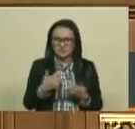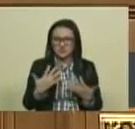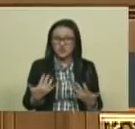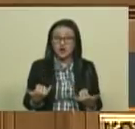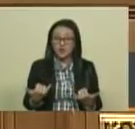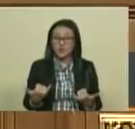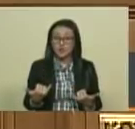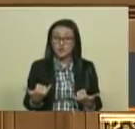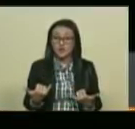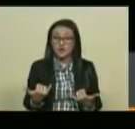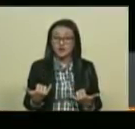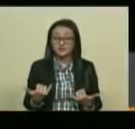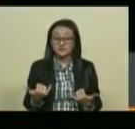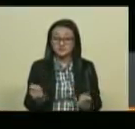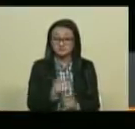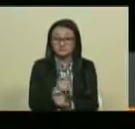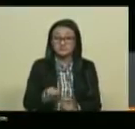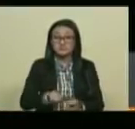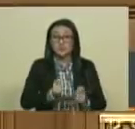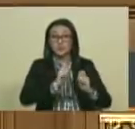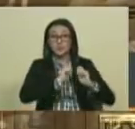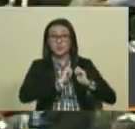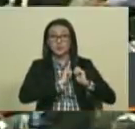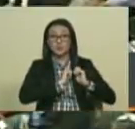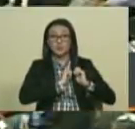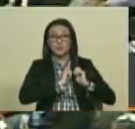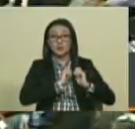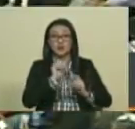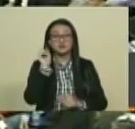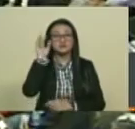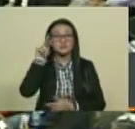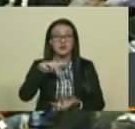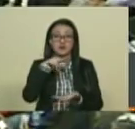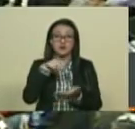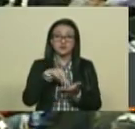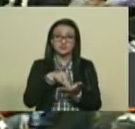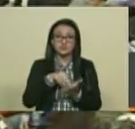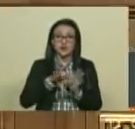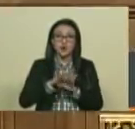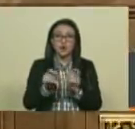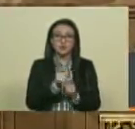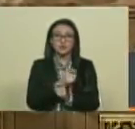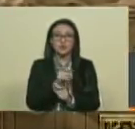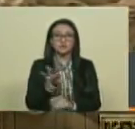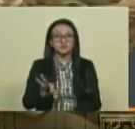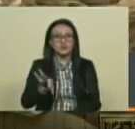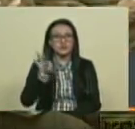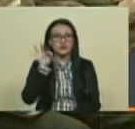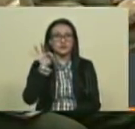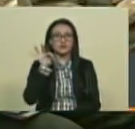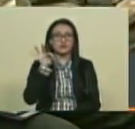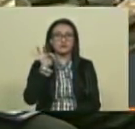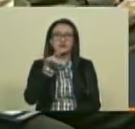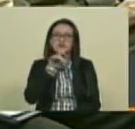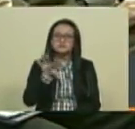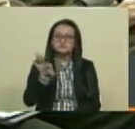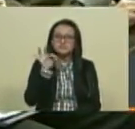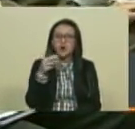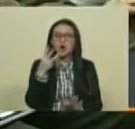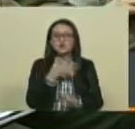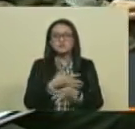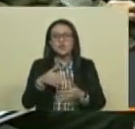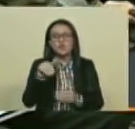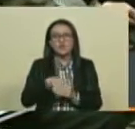nosotros quienes fuimos designados por la Asamblea Nacional Constituyente, electa por más de 8 millones de